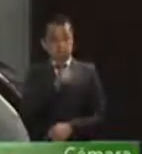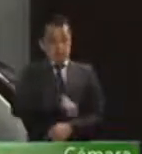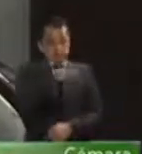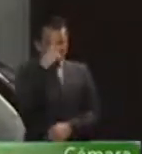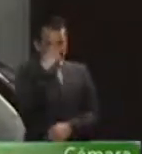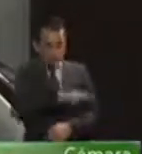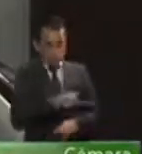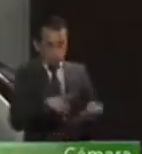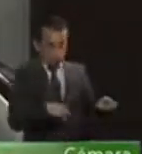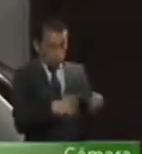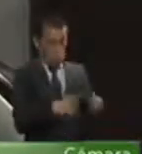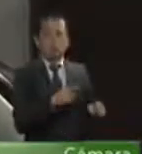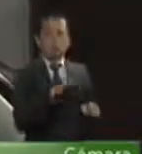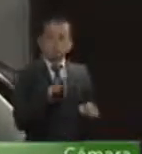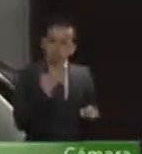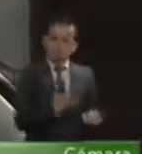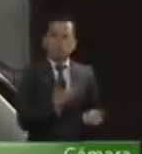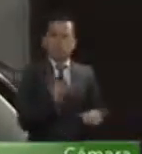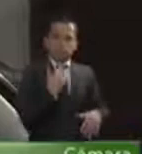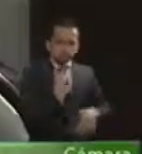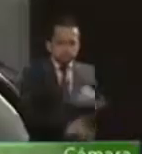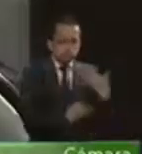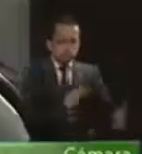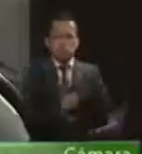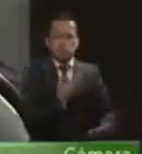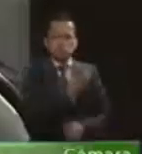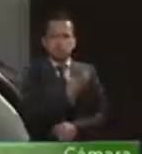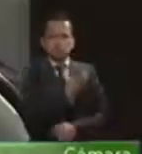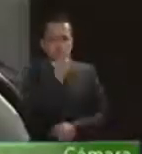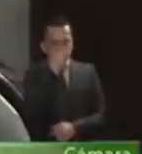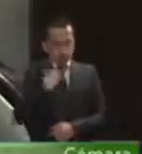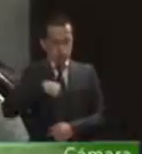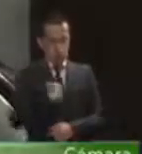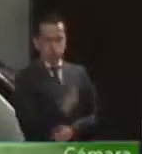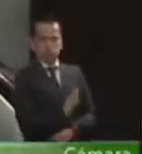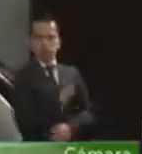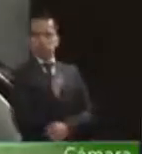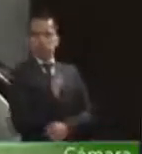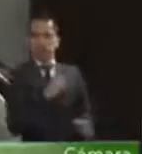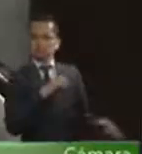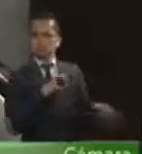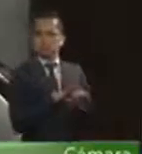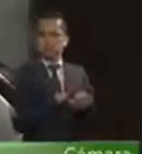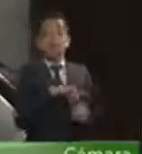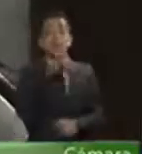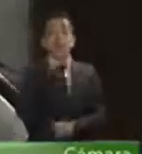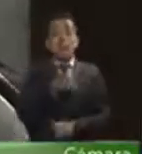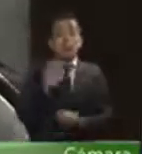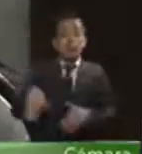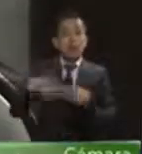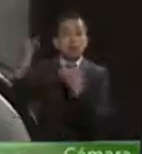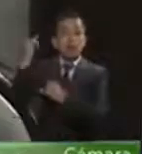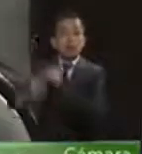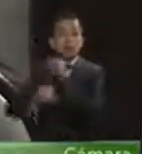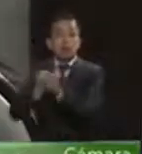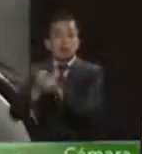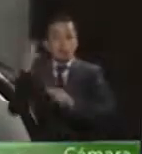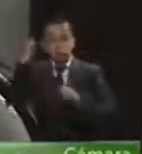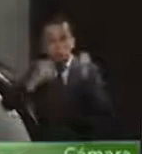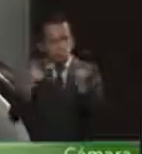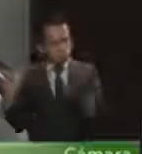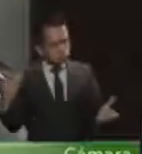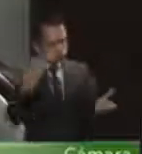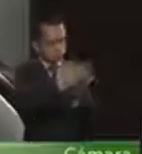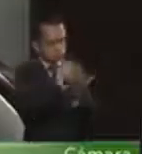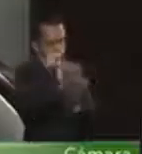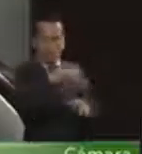nuestro país. Nos ha dado identidad y ha sido un referente para el turismo y como mexicanas y mexicanos, a través de